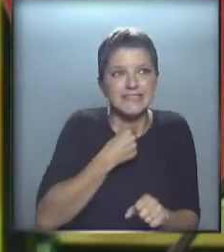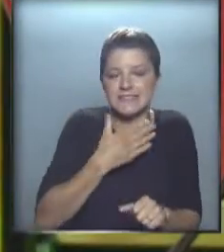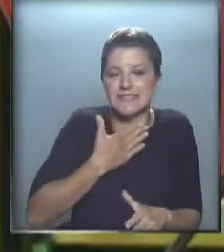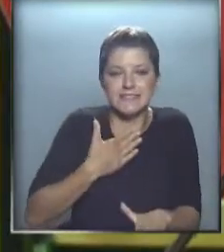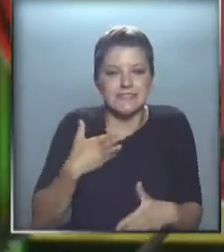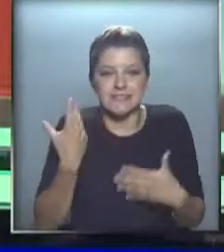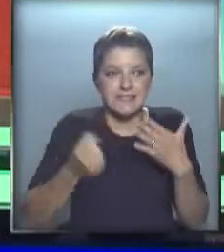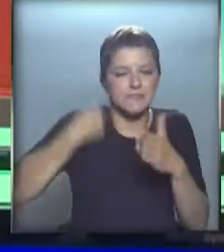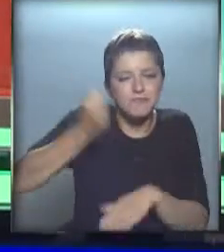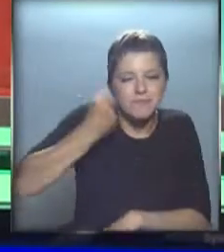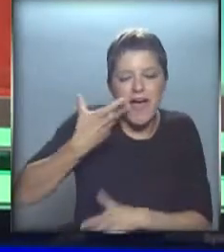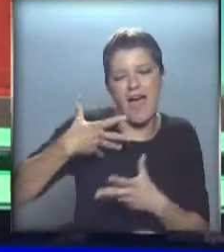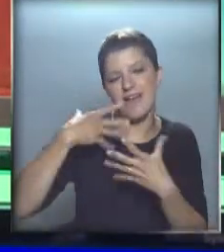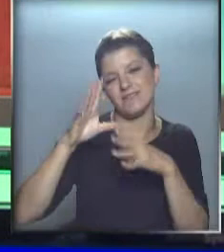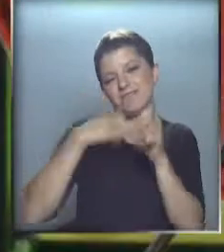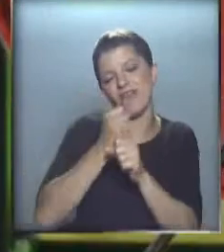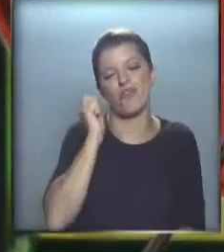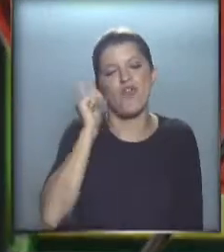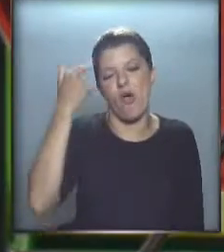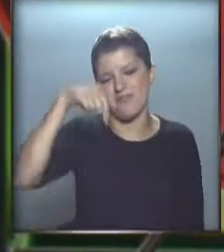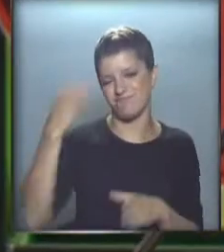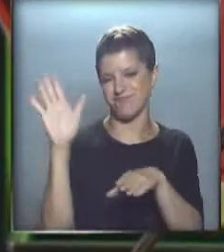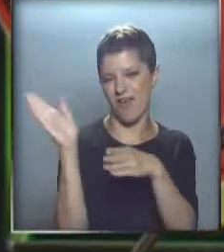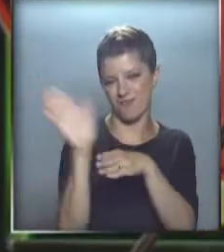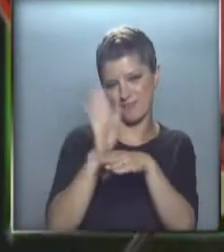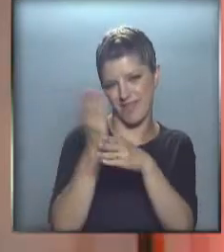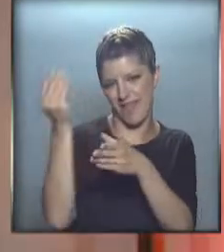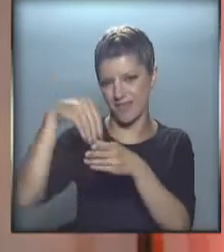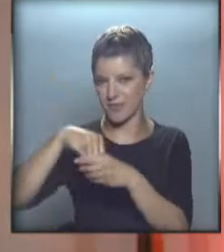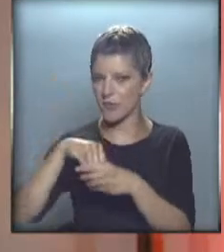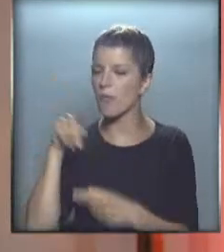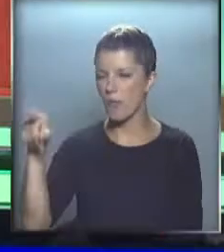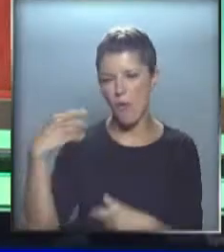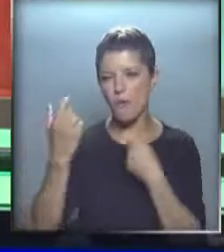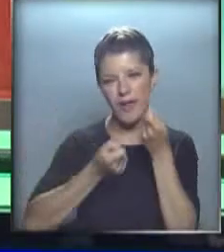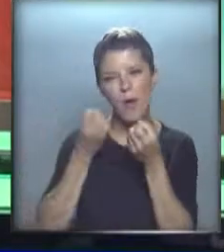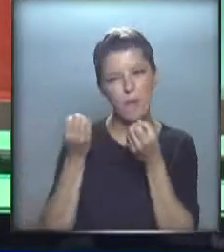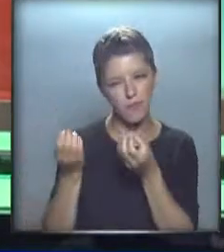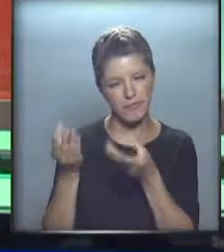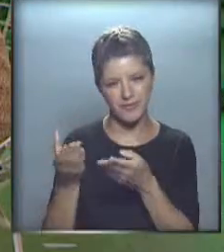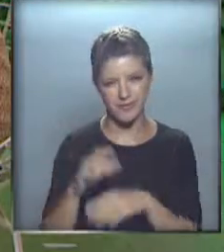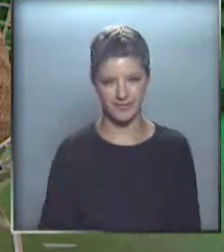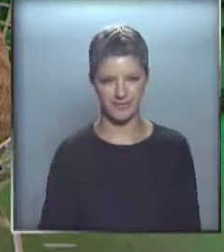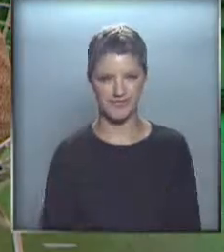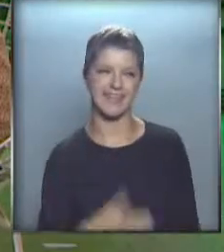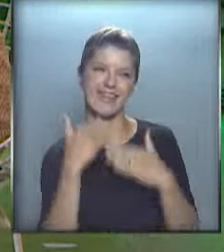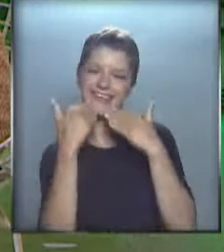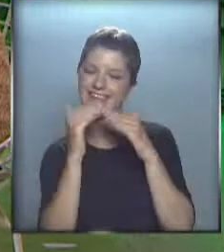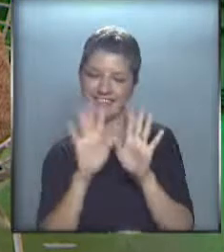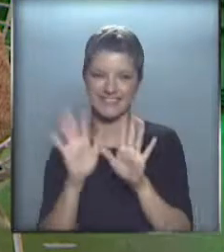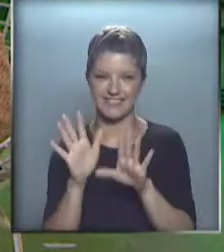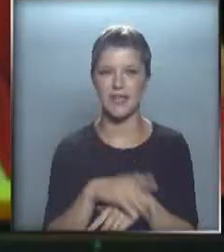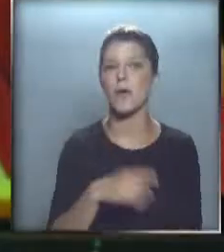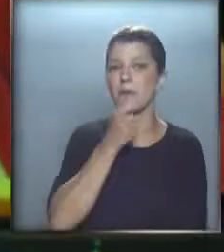gusta hacer y encima es una experiencia nueva que es actuar. Vos bailás muy bien. Vos muchas bailás gracias. Muy bien. Sí. Vos bailás. Nos vas a acordar a nosotros. Una pregunta. A